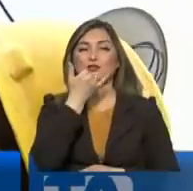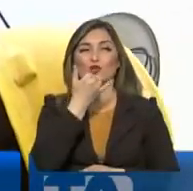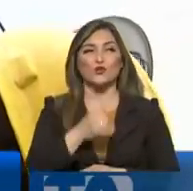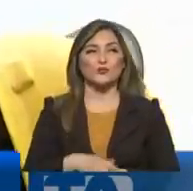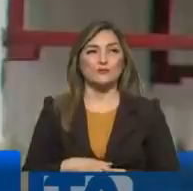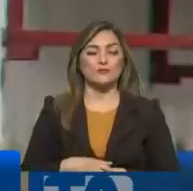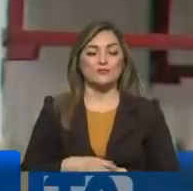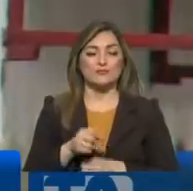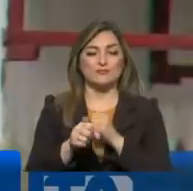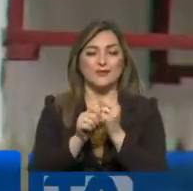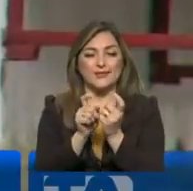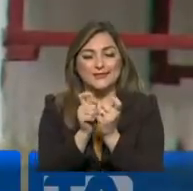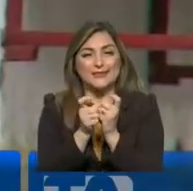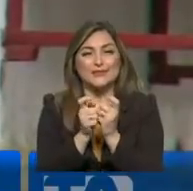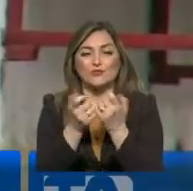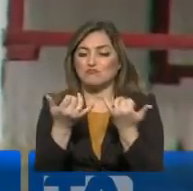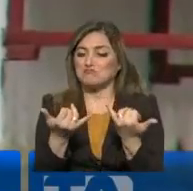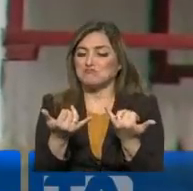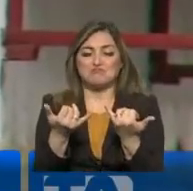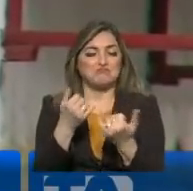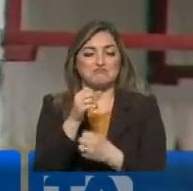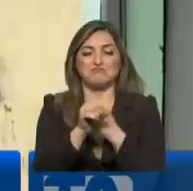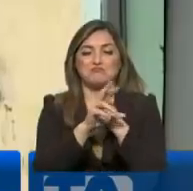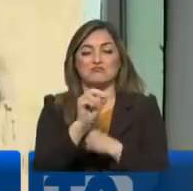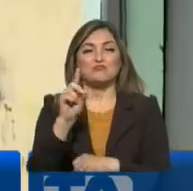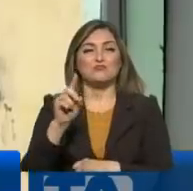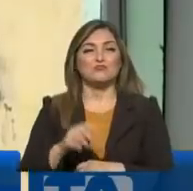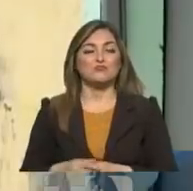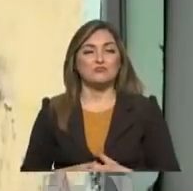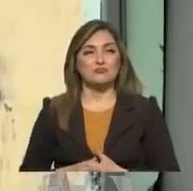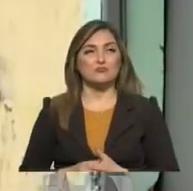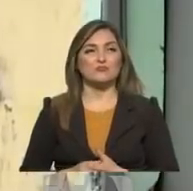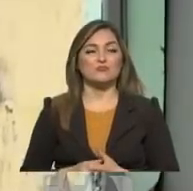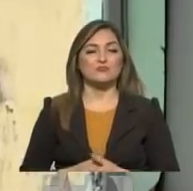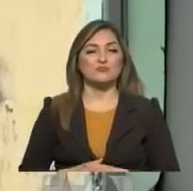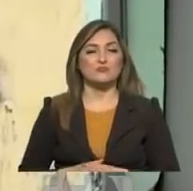modificarse cada año, no se ha actualizado en el 2021. Dayana Monroy, 24 horas.